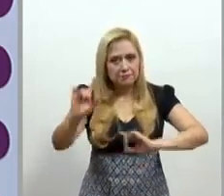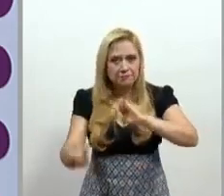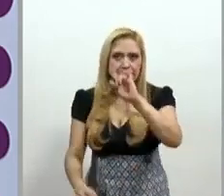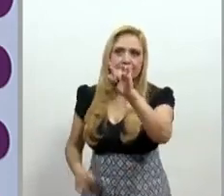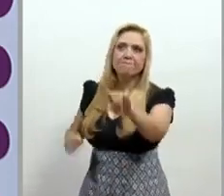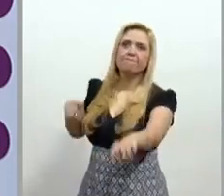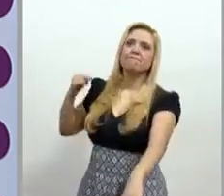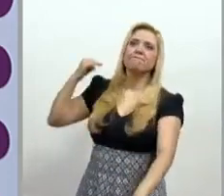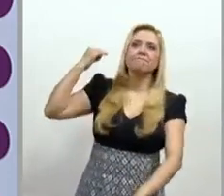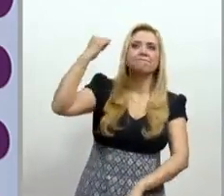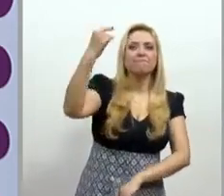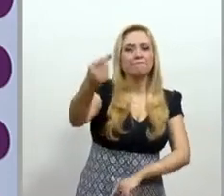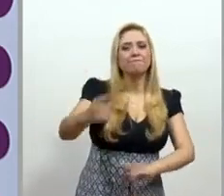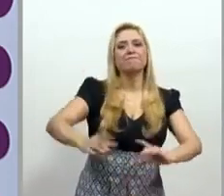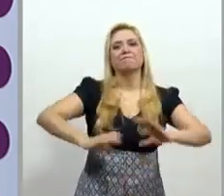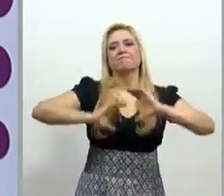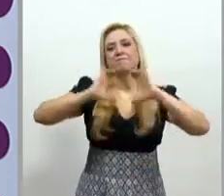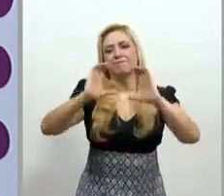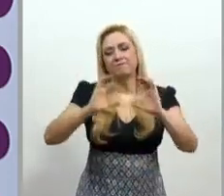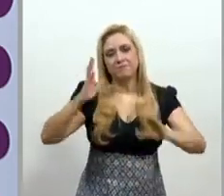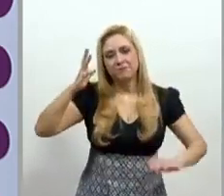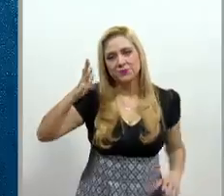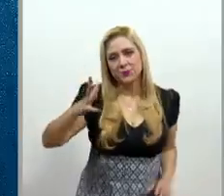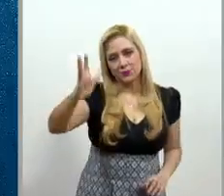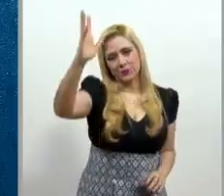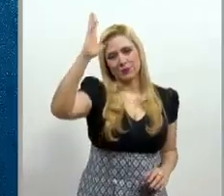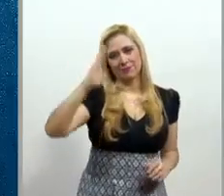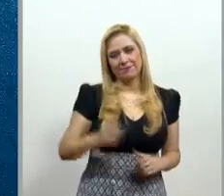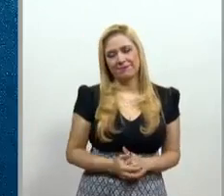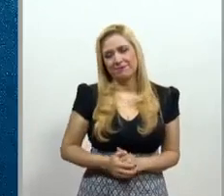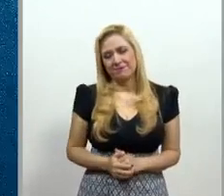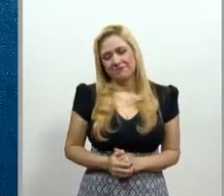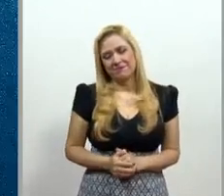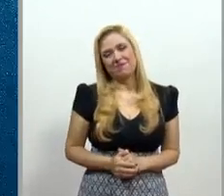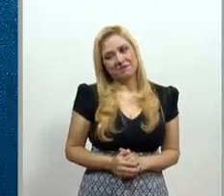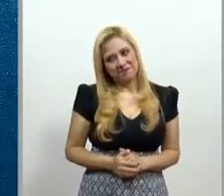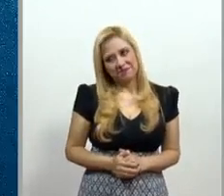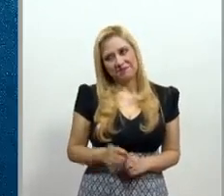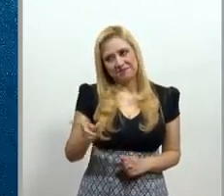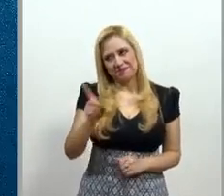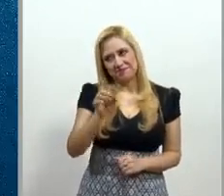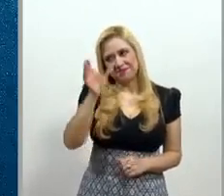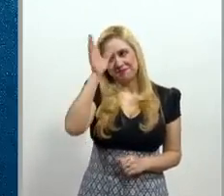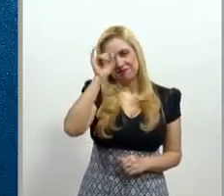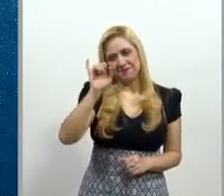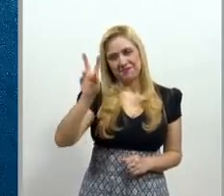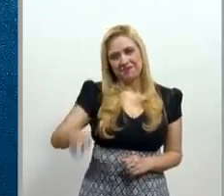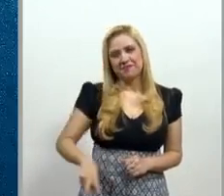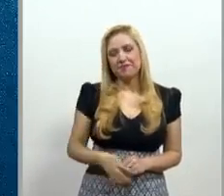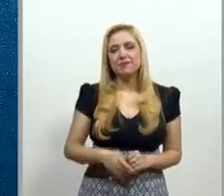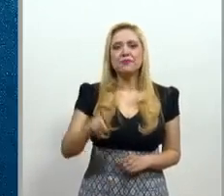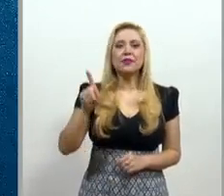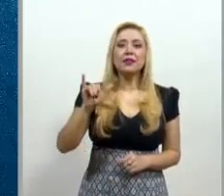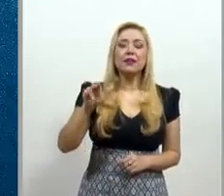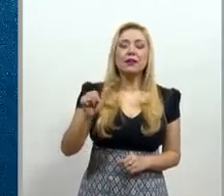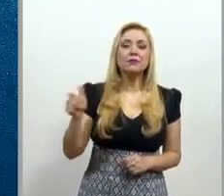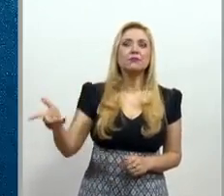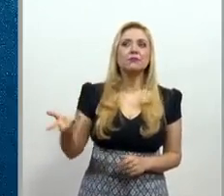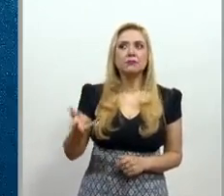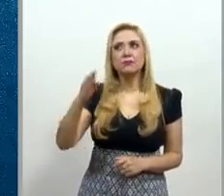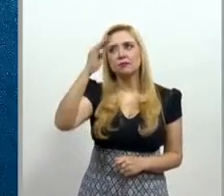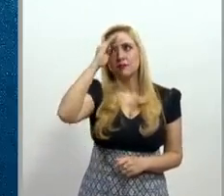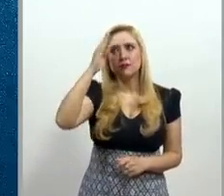nos va a conducir necesariamente a la protección de las generaciones futuras. De acuerdo. Y bueno, Lina, sobre este tema de las generaciones futuras,